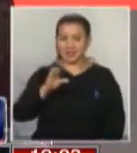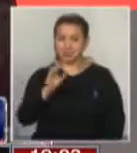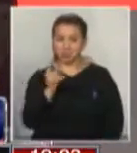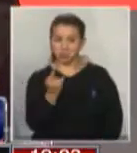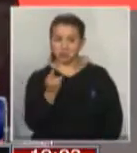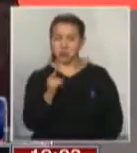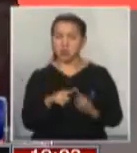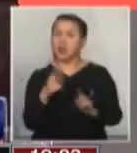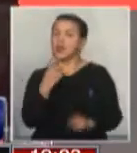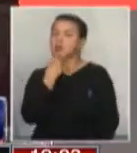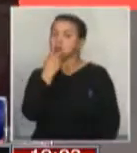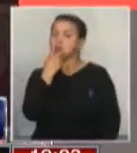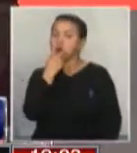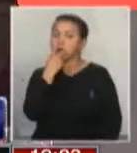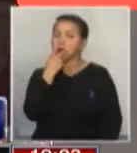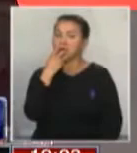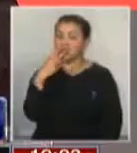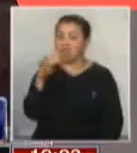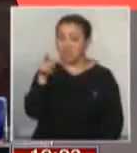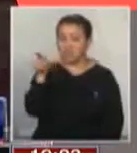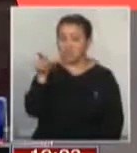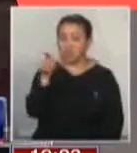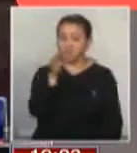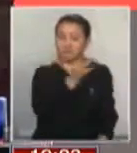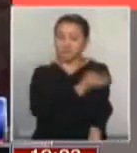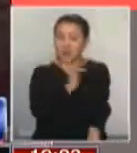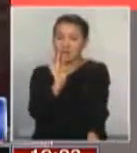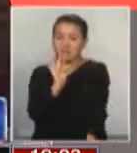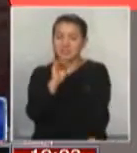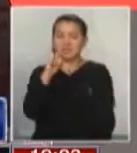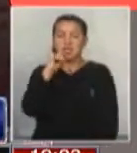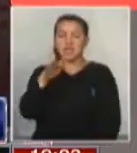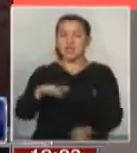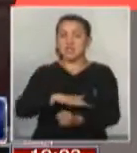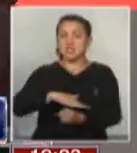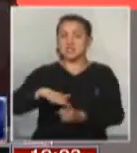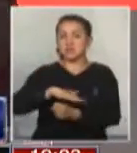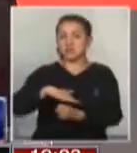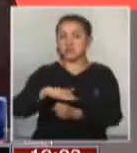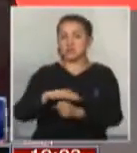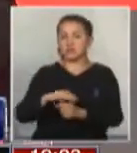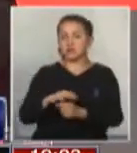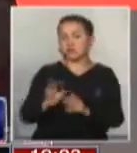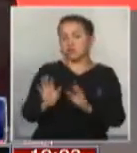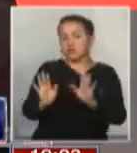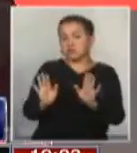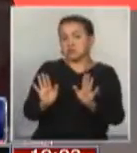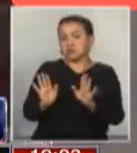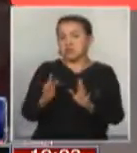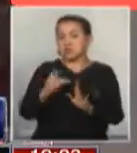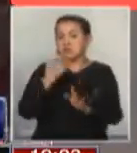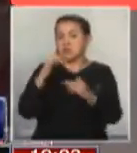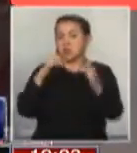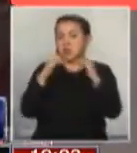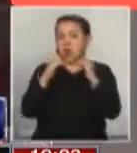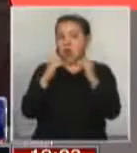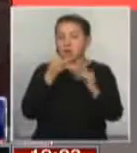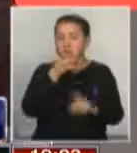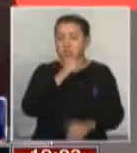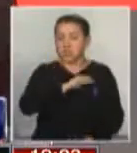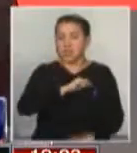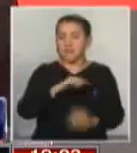corriente ordinaria de todos los días francesa uno dice una situación muy bien ska como lo dice en español